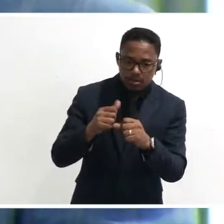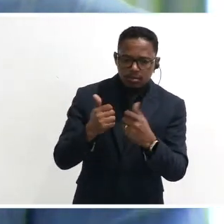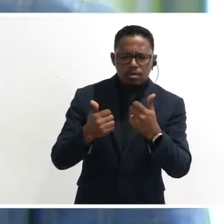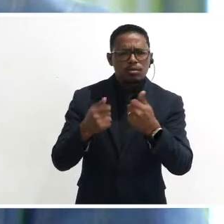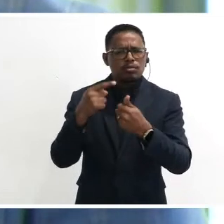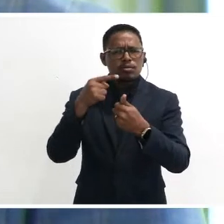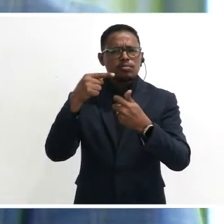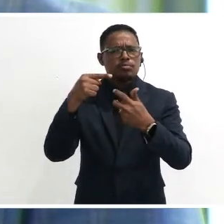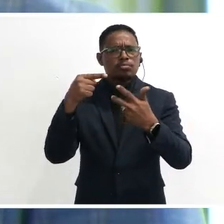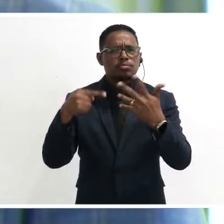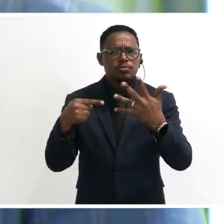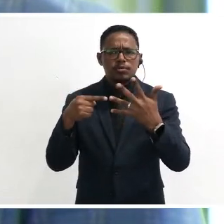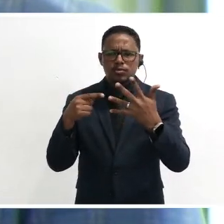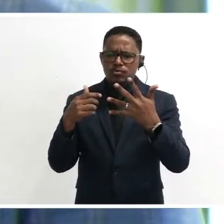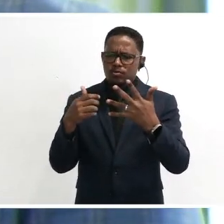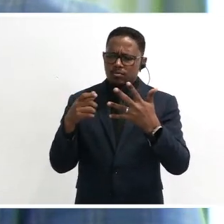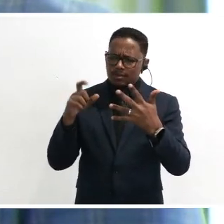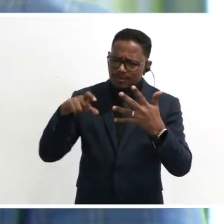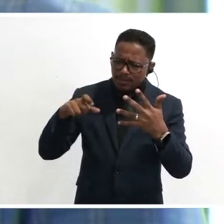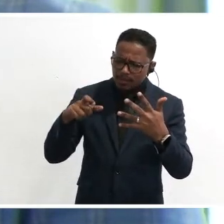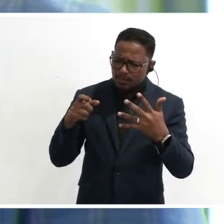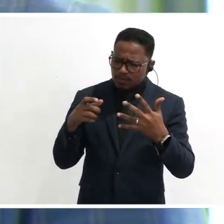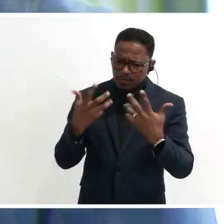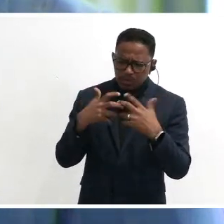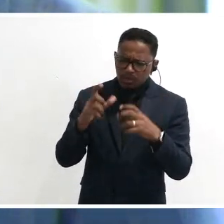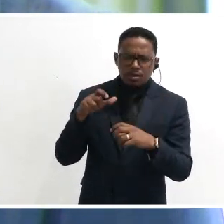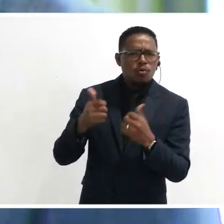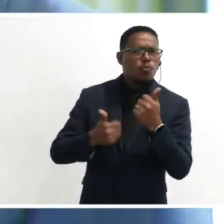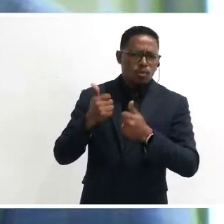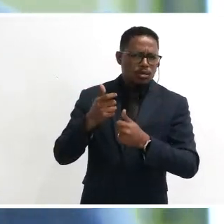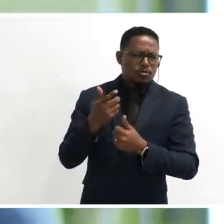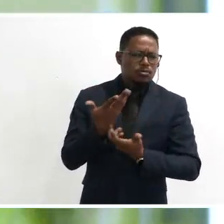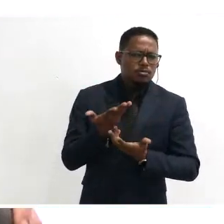esas principales profesiones que necesitaría esta industria?